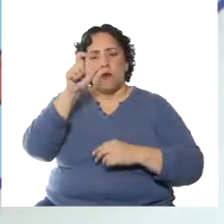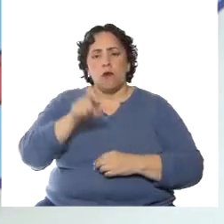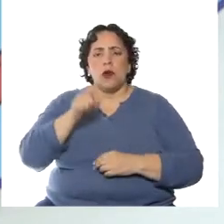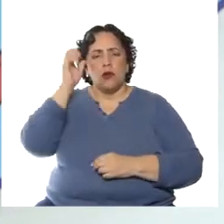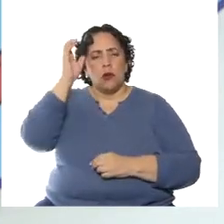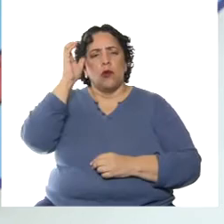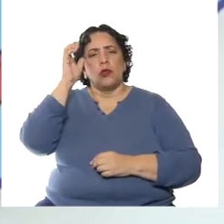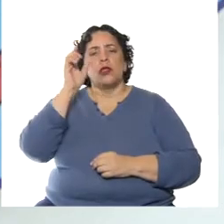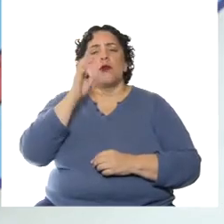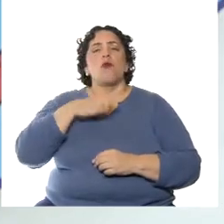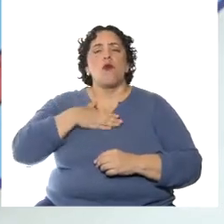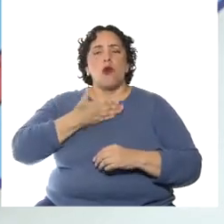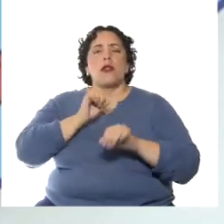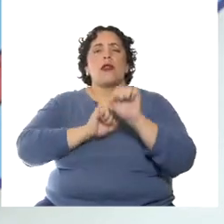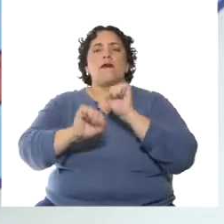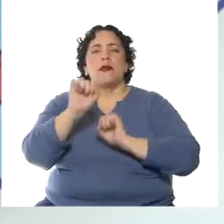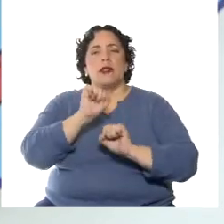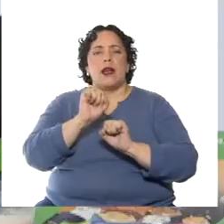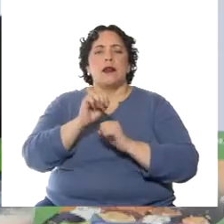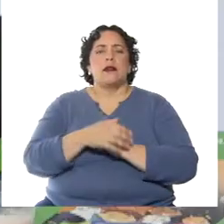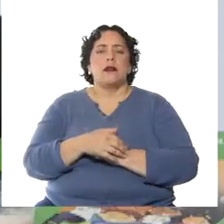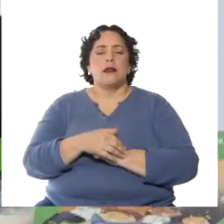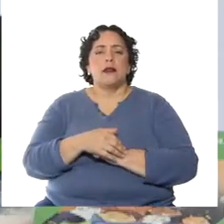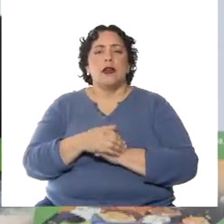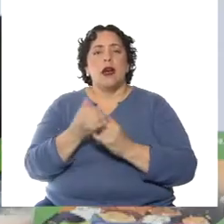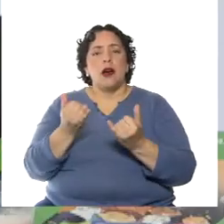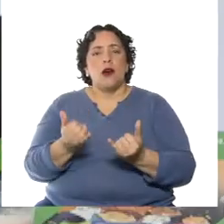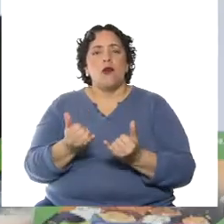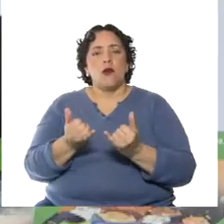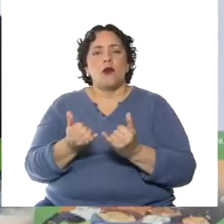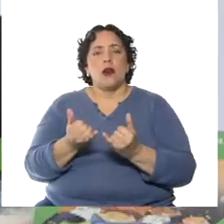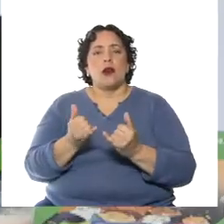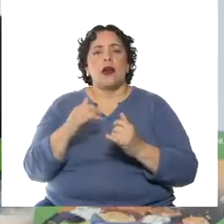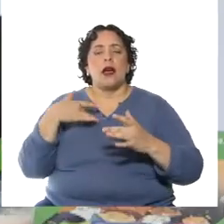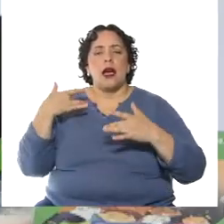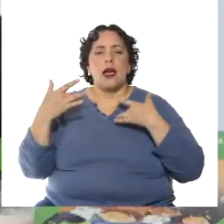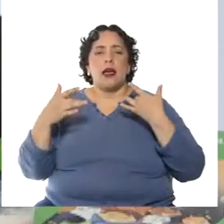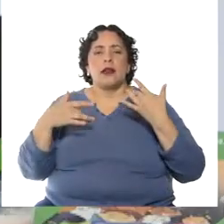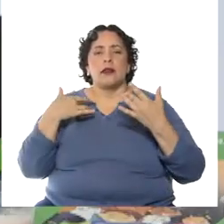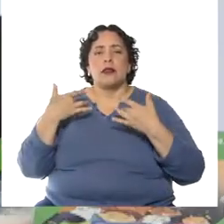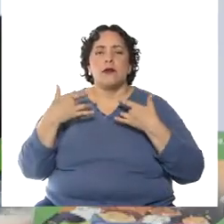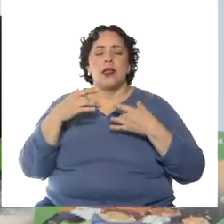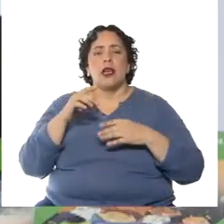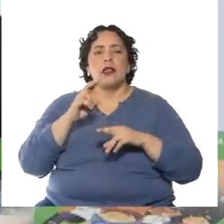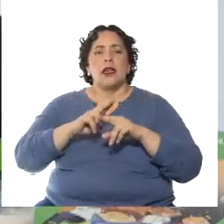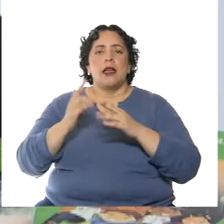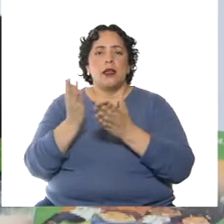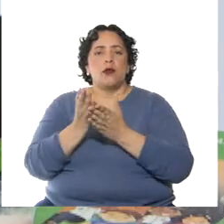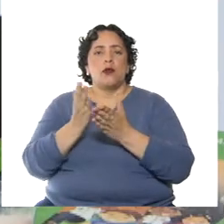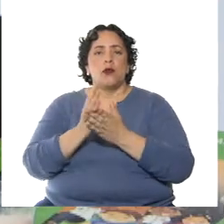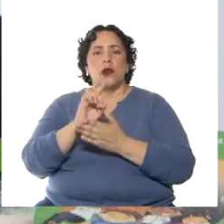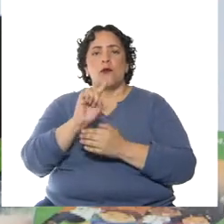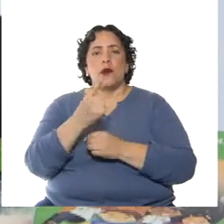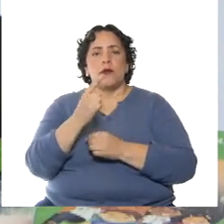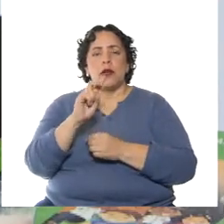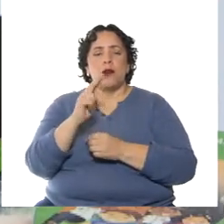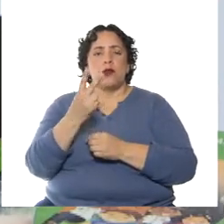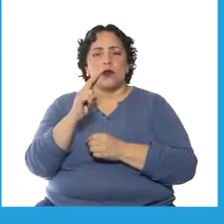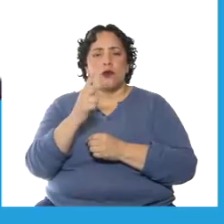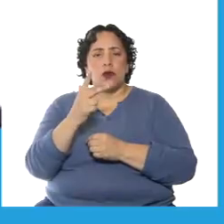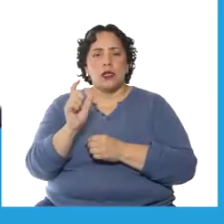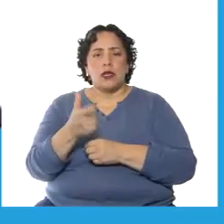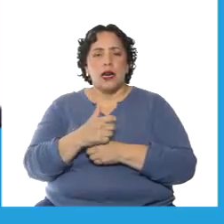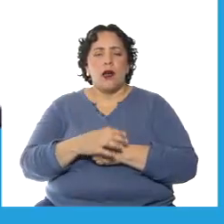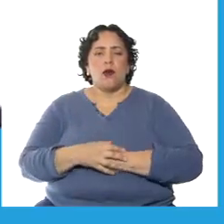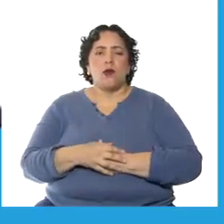podemos evitar. Muy bien, entonces, ¿qué te parece, Hiler, si ahora vamos con las actividades para nuestros estudiantes de primero, segundo y tercer